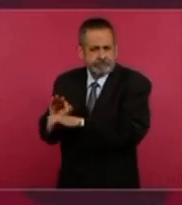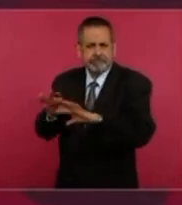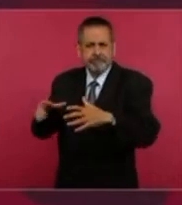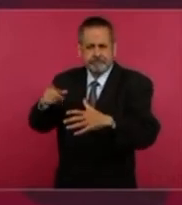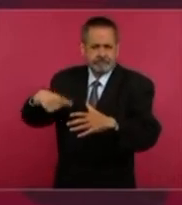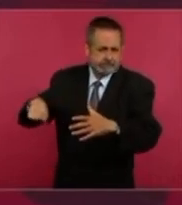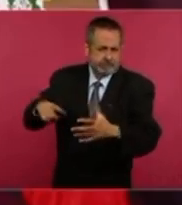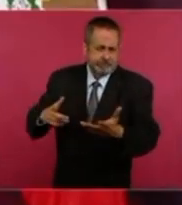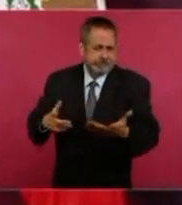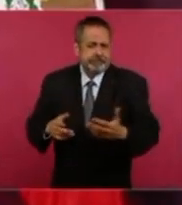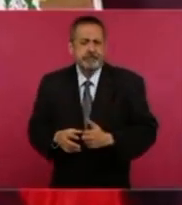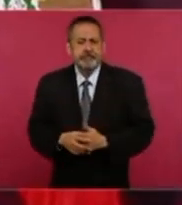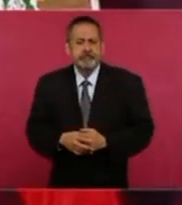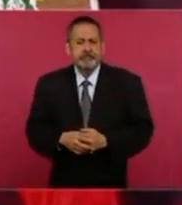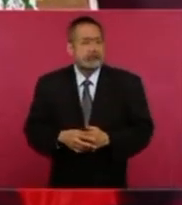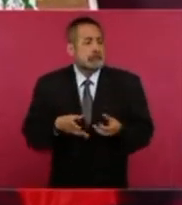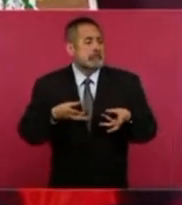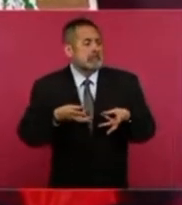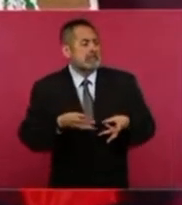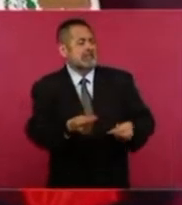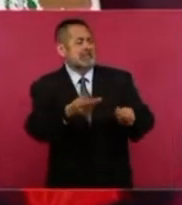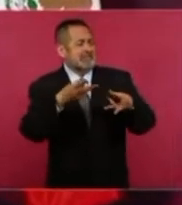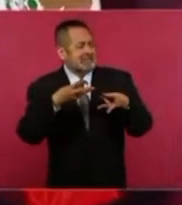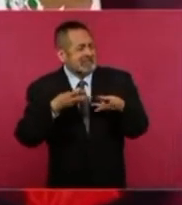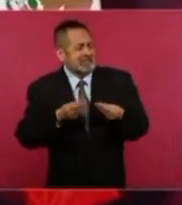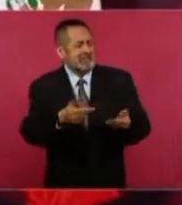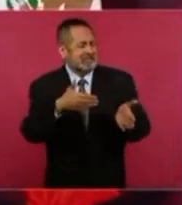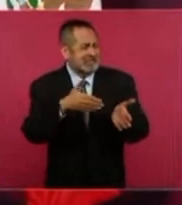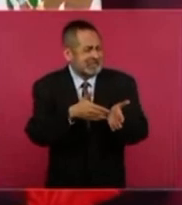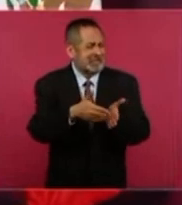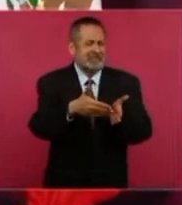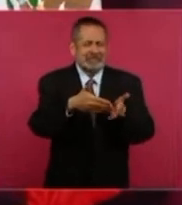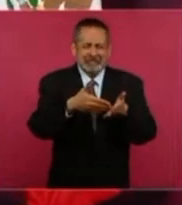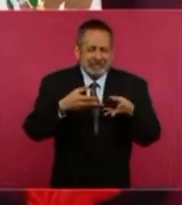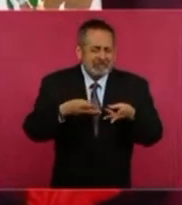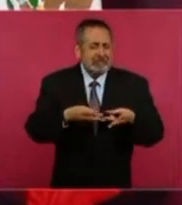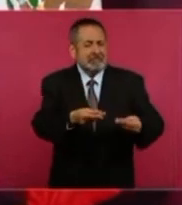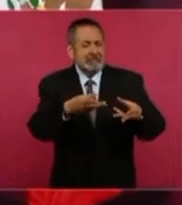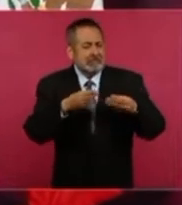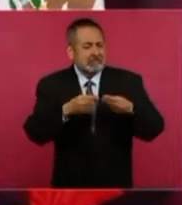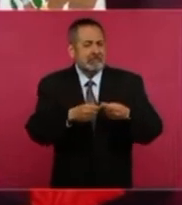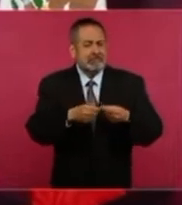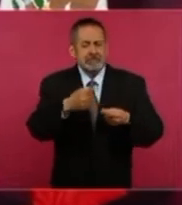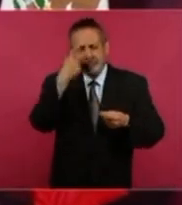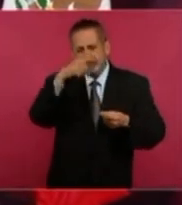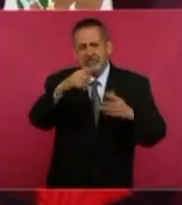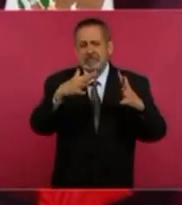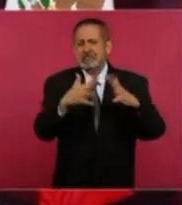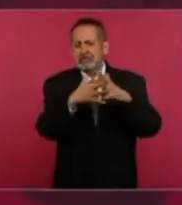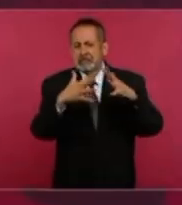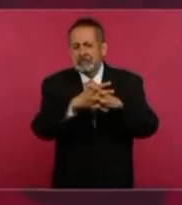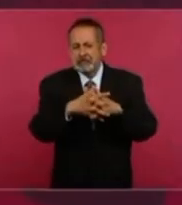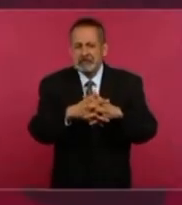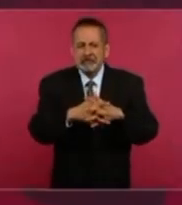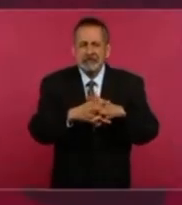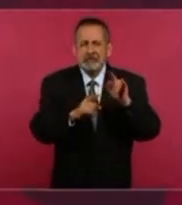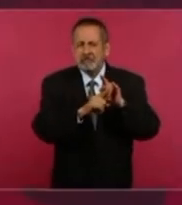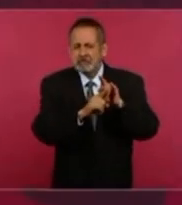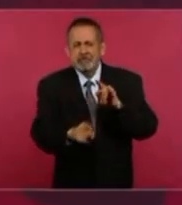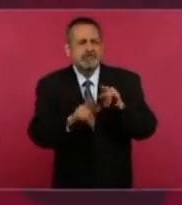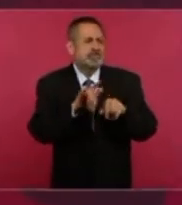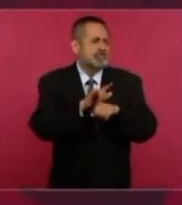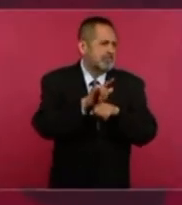¿Por qué se gasta tanto en armamento? ¿Por qué